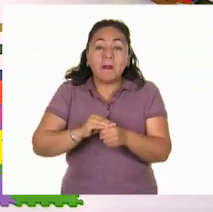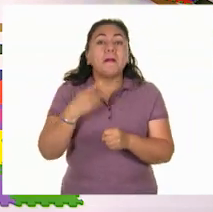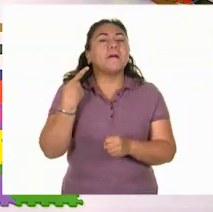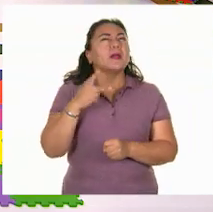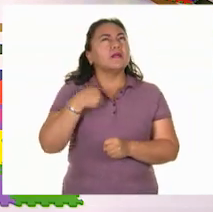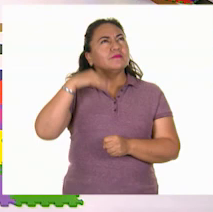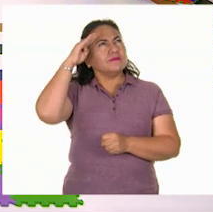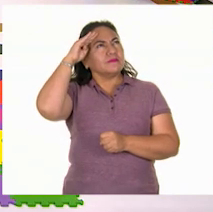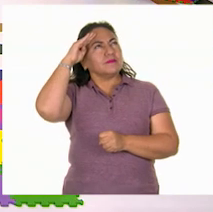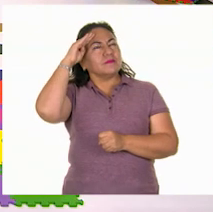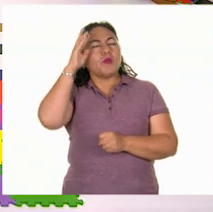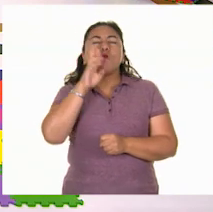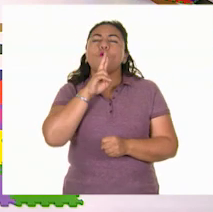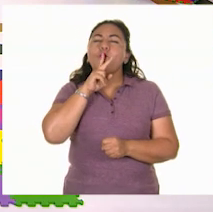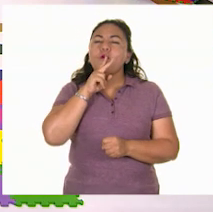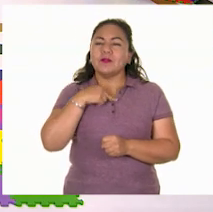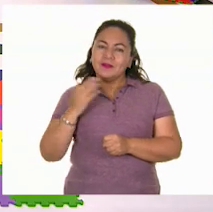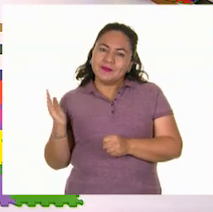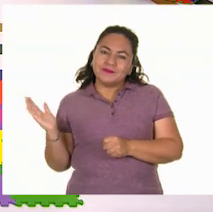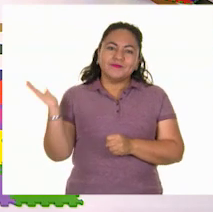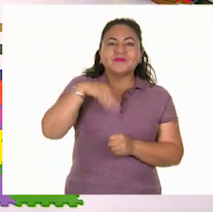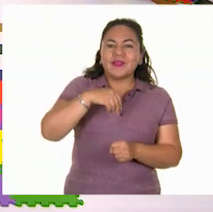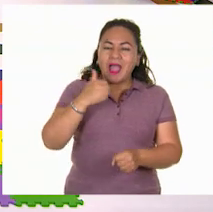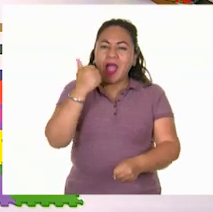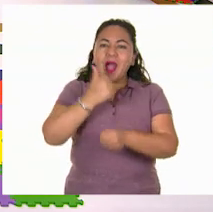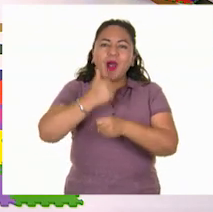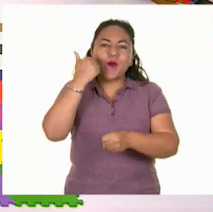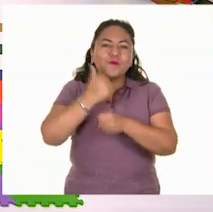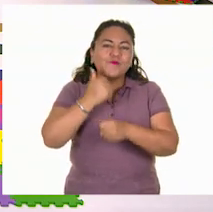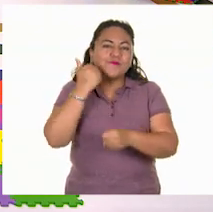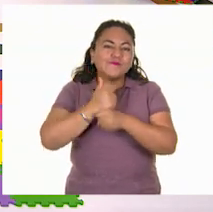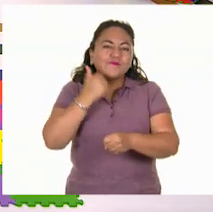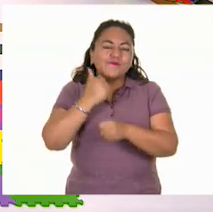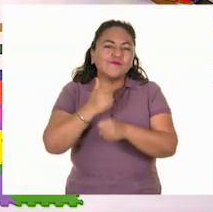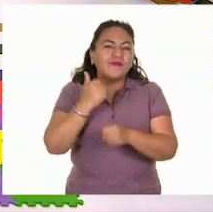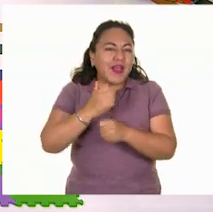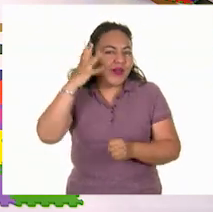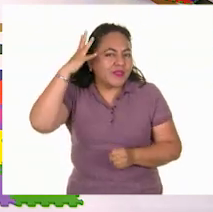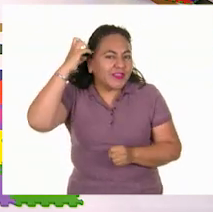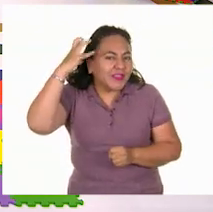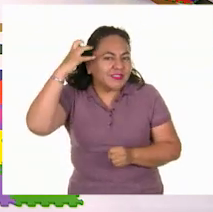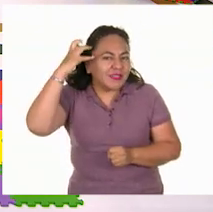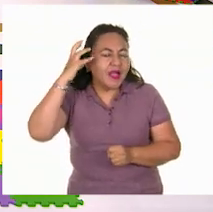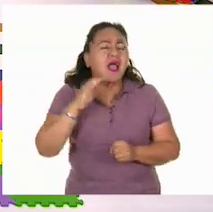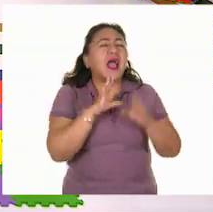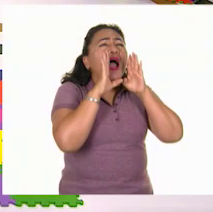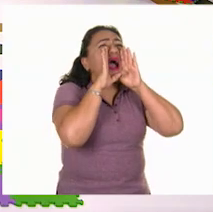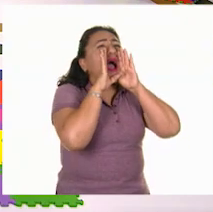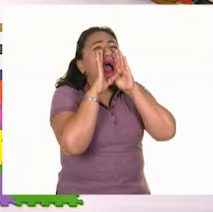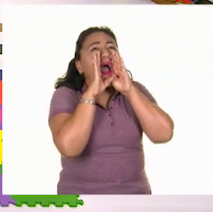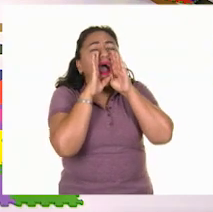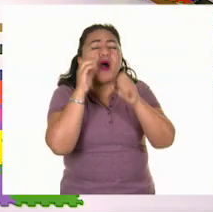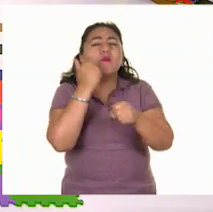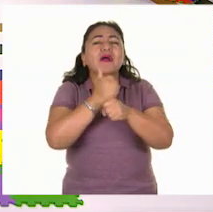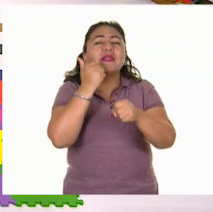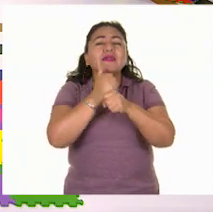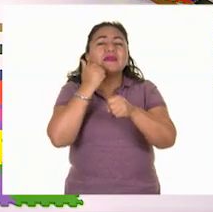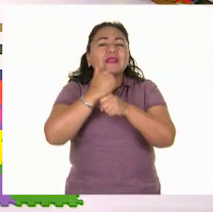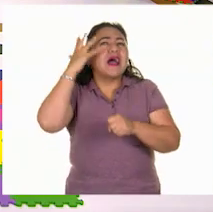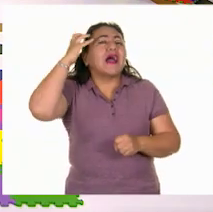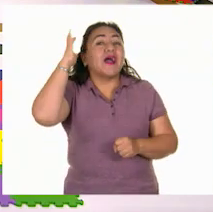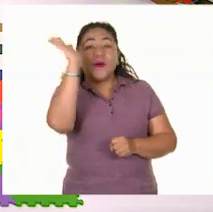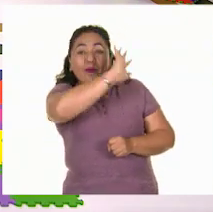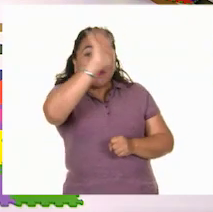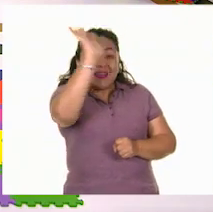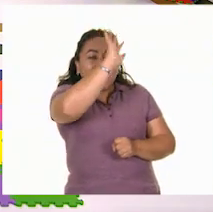mejor le hablamos a la abuelita Tencha, que ya está por aquí? ¡Abuelita Tencha! ¡Hola,